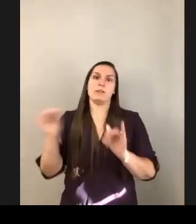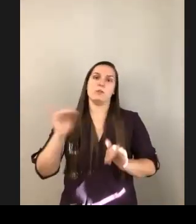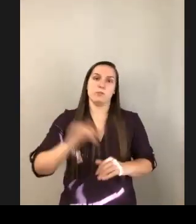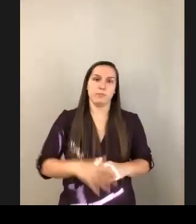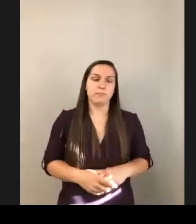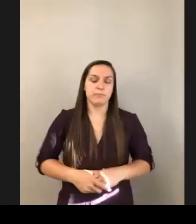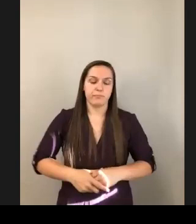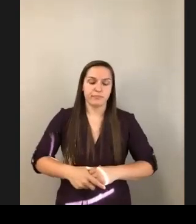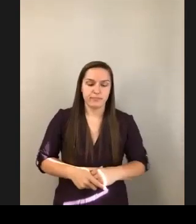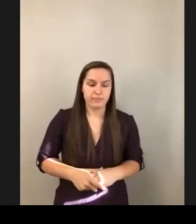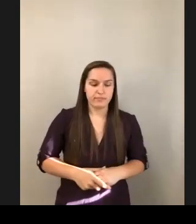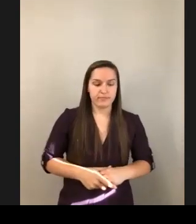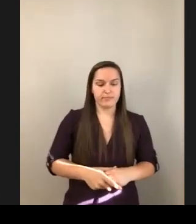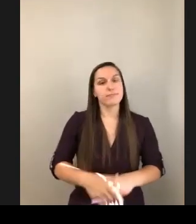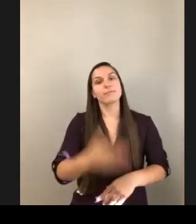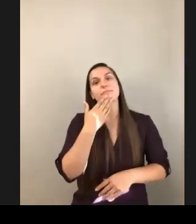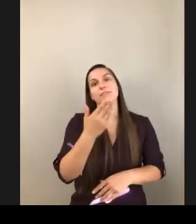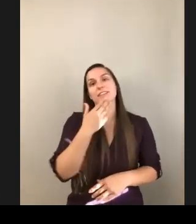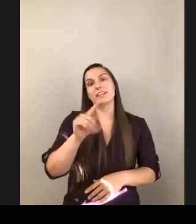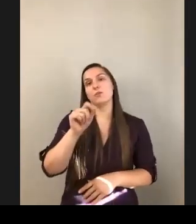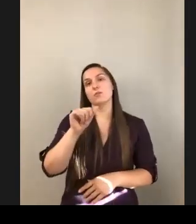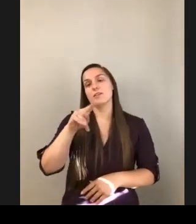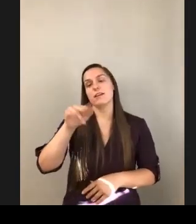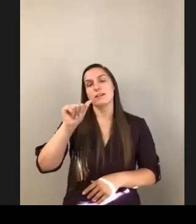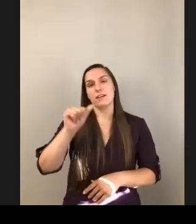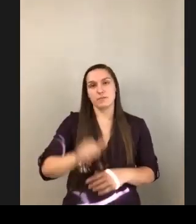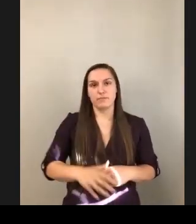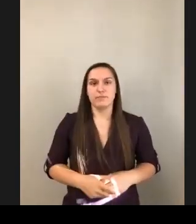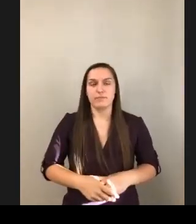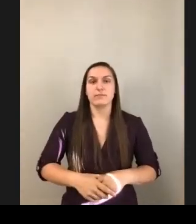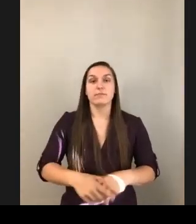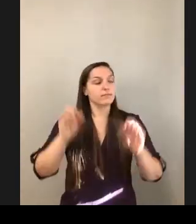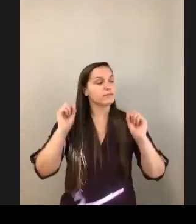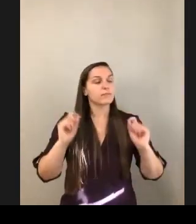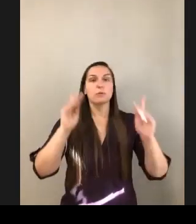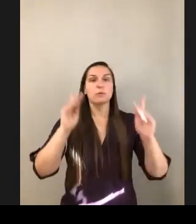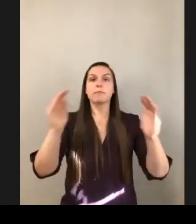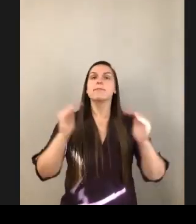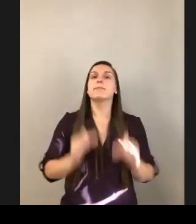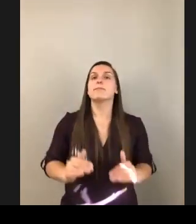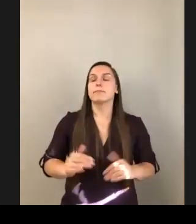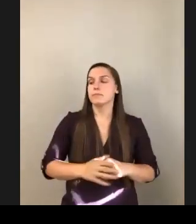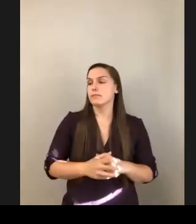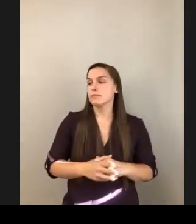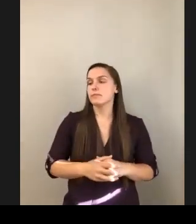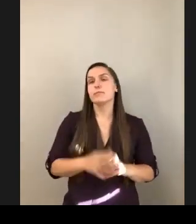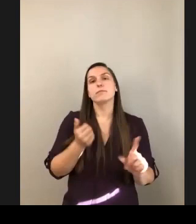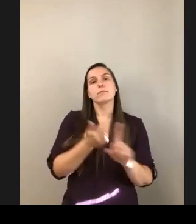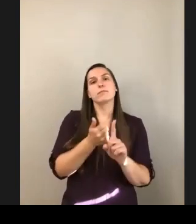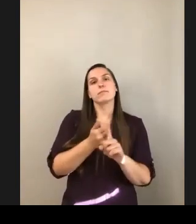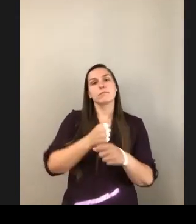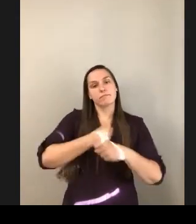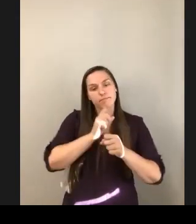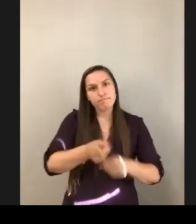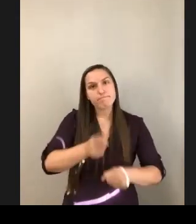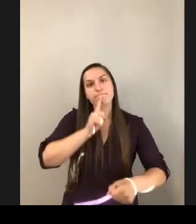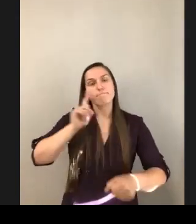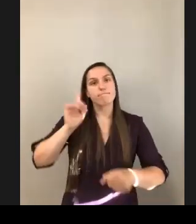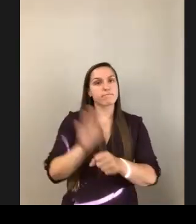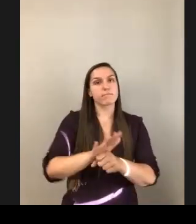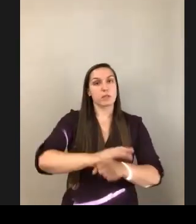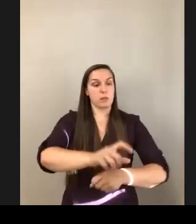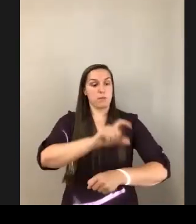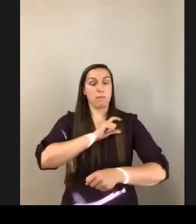la comunidad. Gracias, Tania. ¿Cómo aseguran